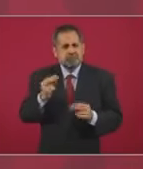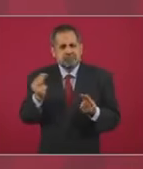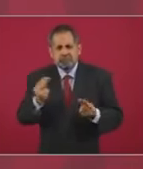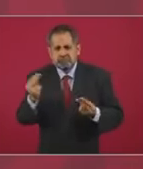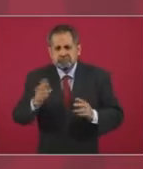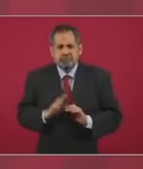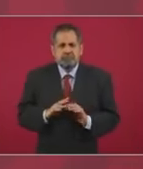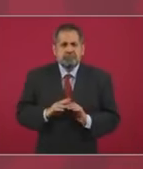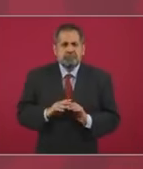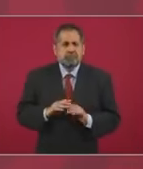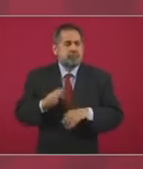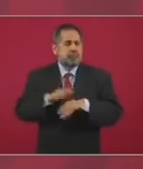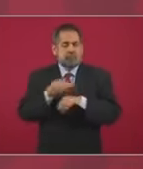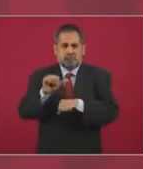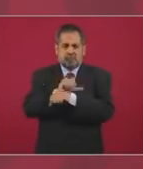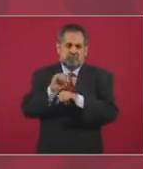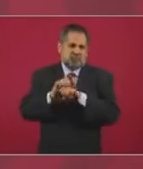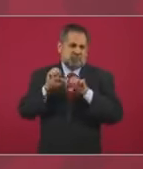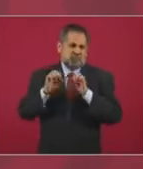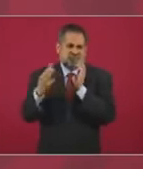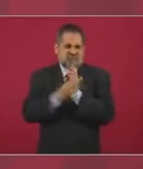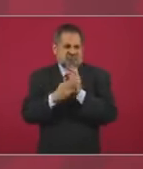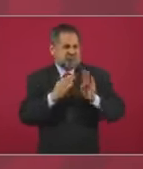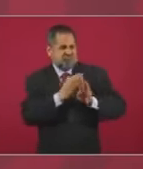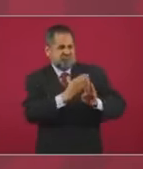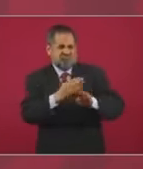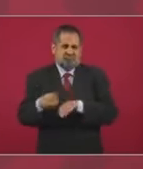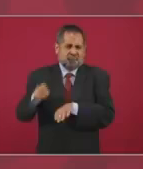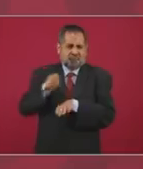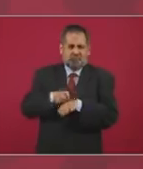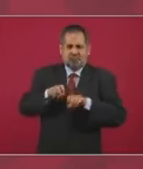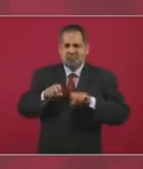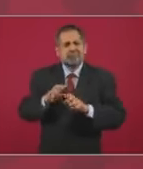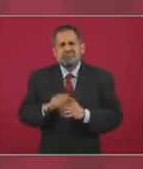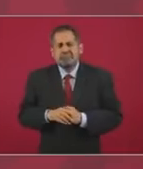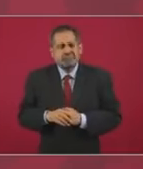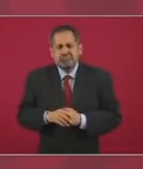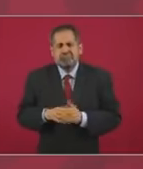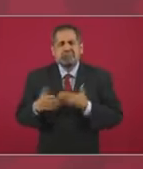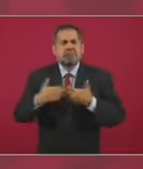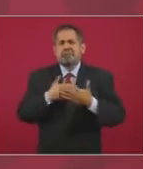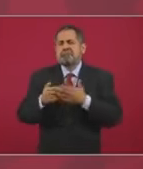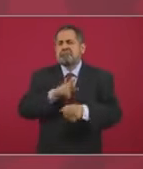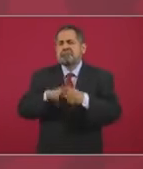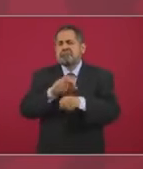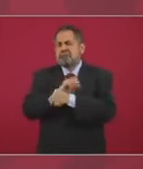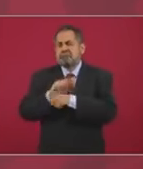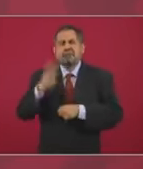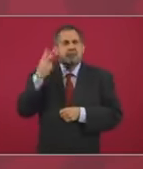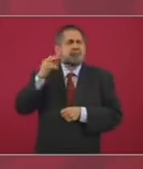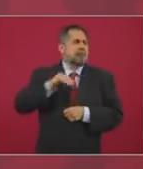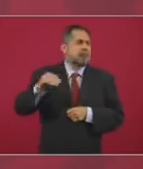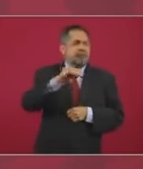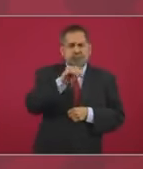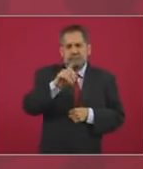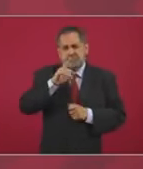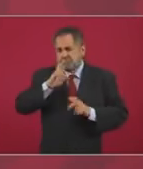sin ir en carros blindados, y en todos lados hay